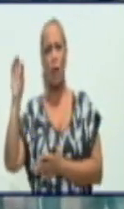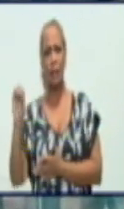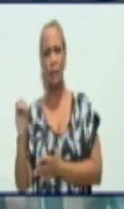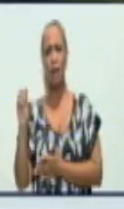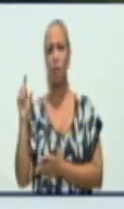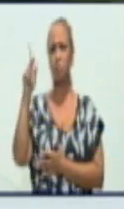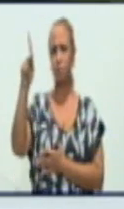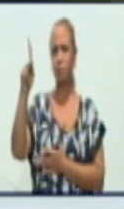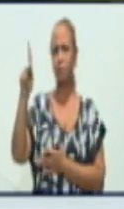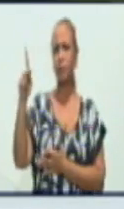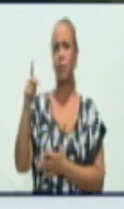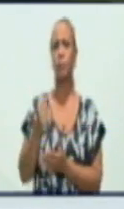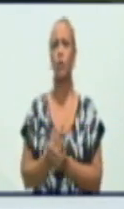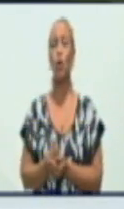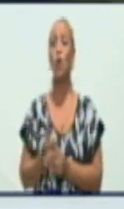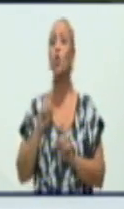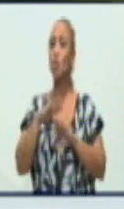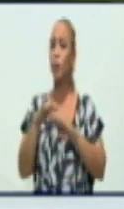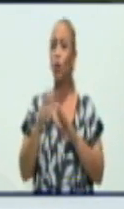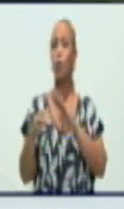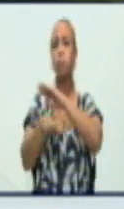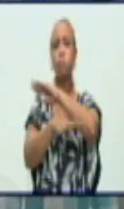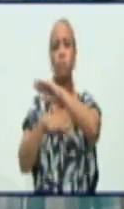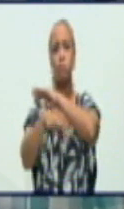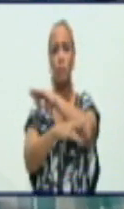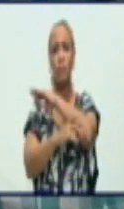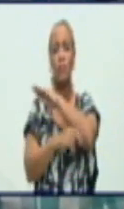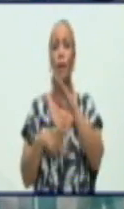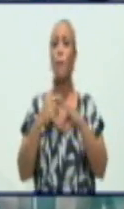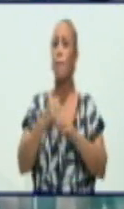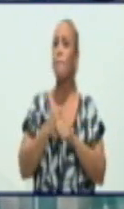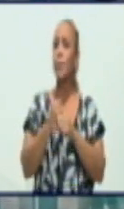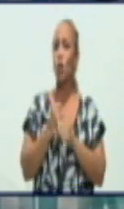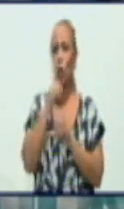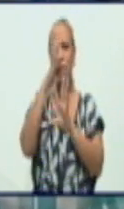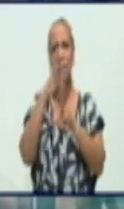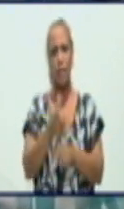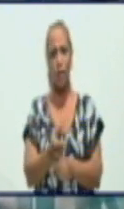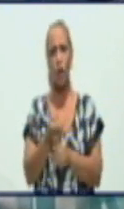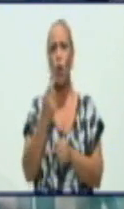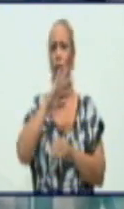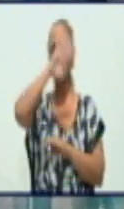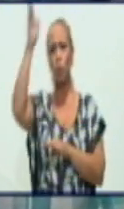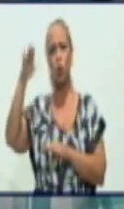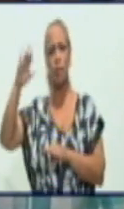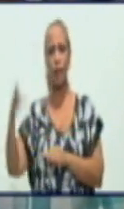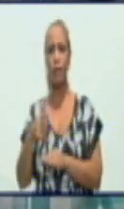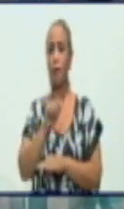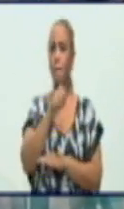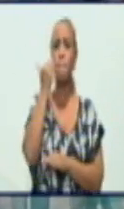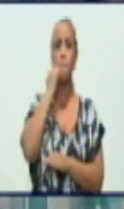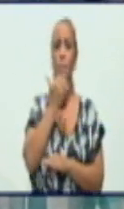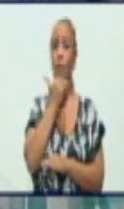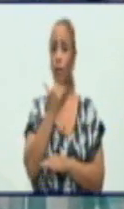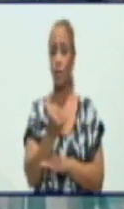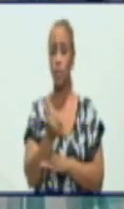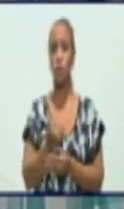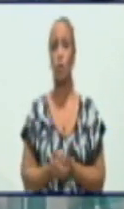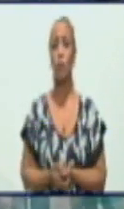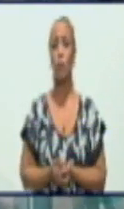sobre todo en los municipios costeros y montañosos que es por donde mayor afectación va a tener el sistema hasta ahora estos momentos